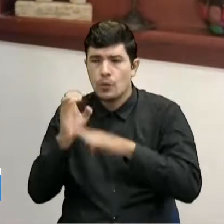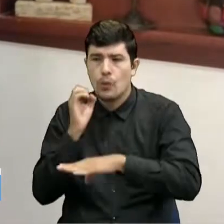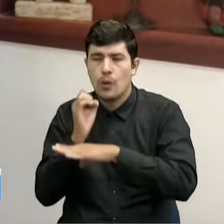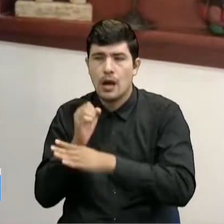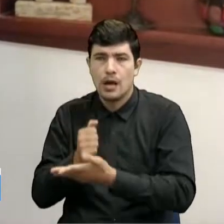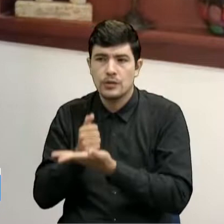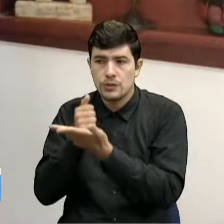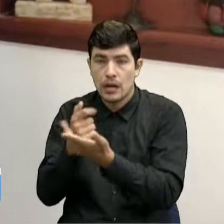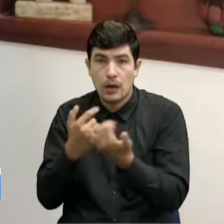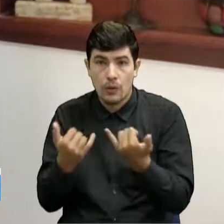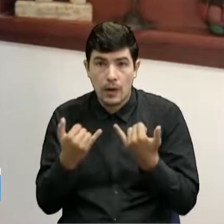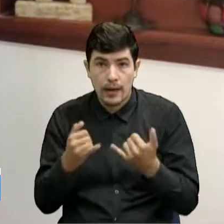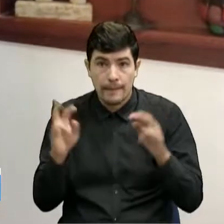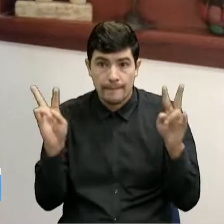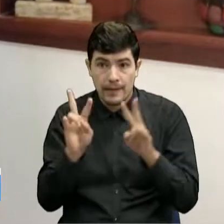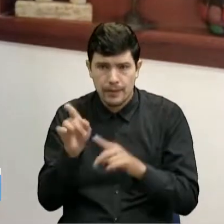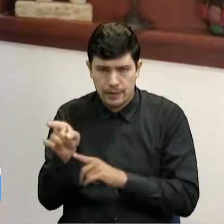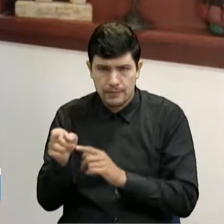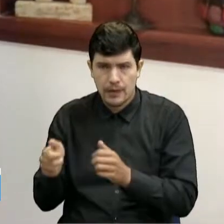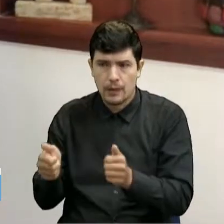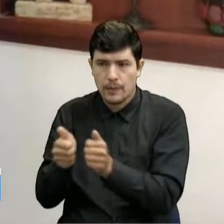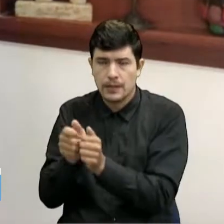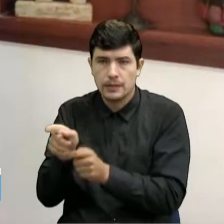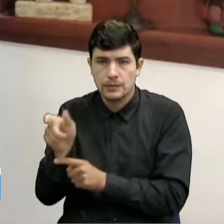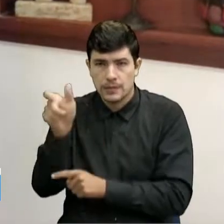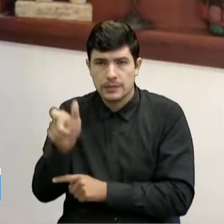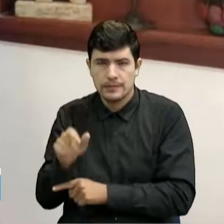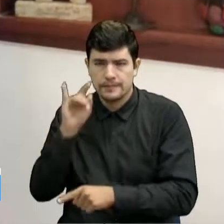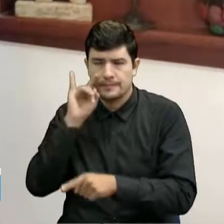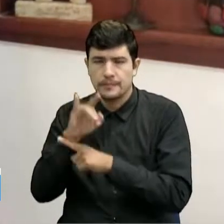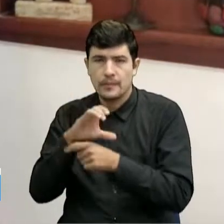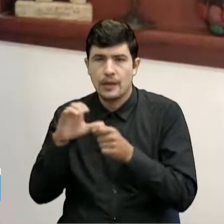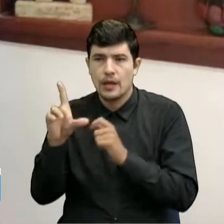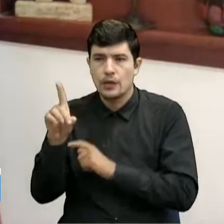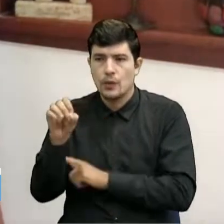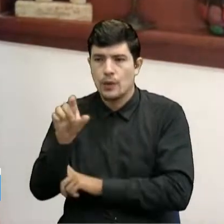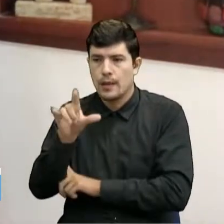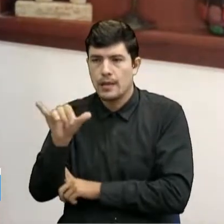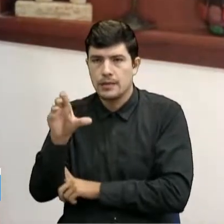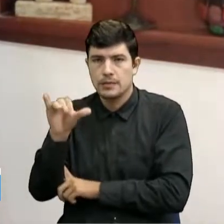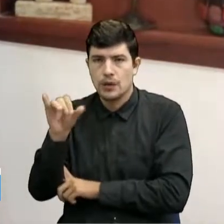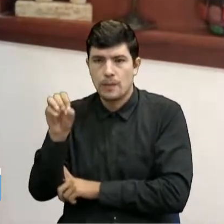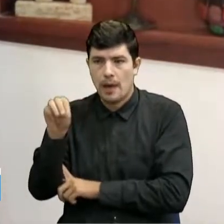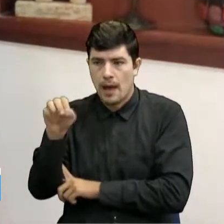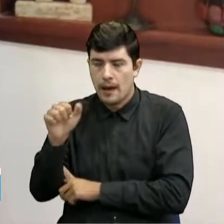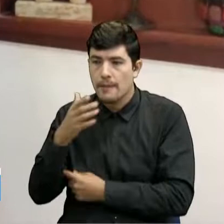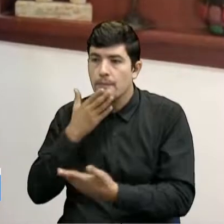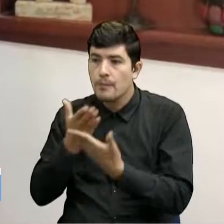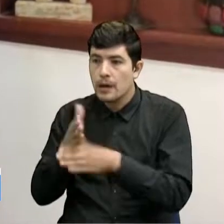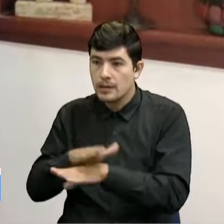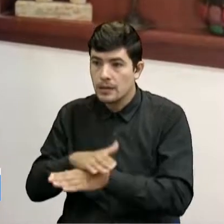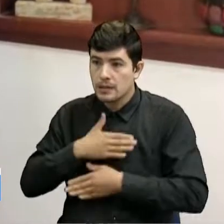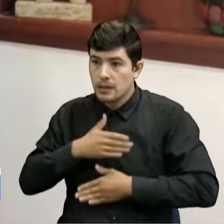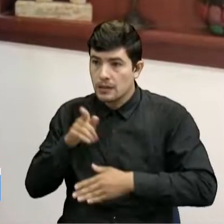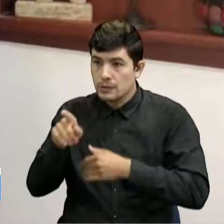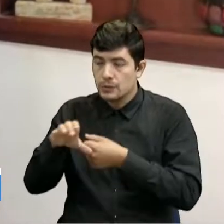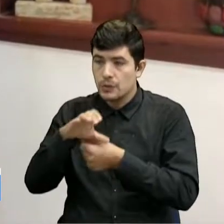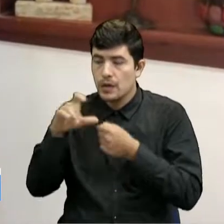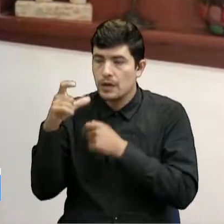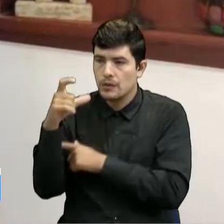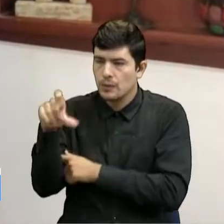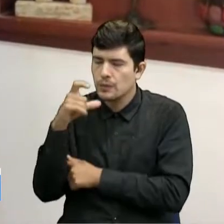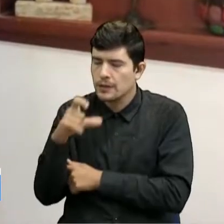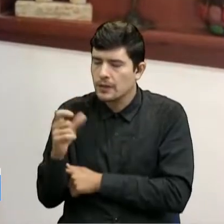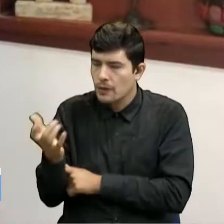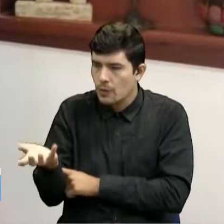socorro. Vamos en vivo a esa hora con nuestra corresponsal en la ciudad Mitrado, Xiomara Niño. Dole, buenas tardes, la saludo desde Cúcuta y